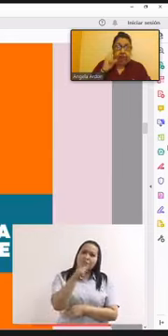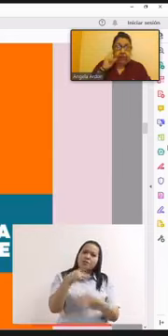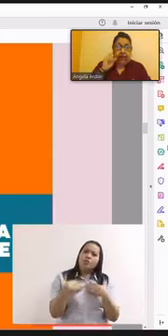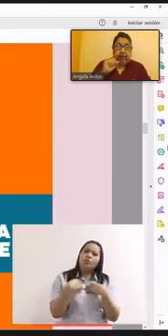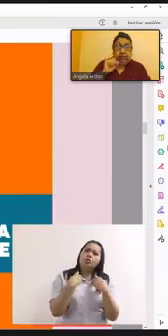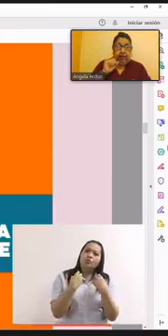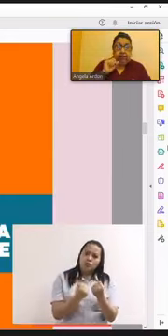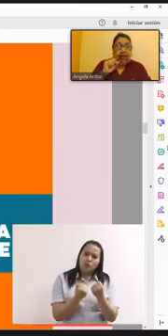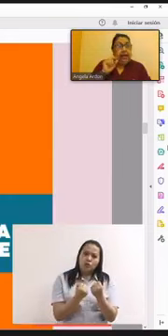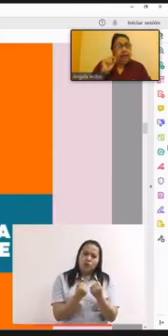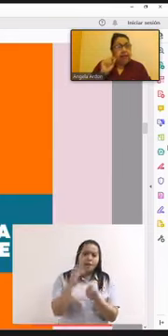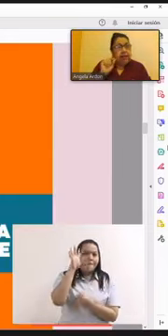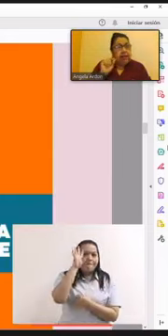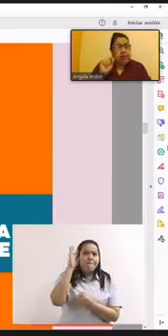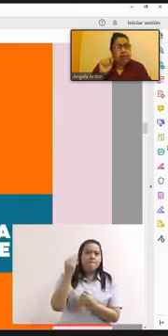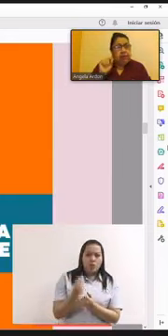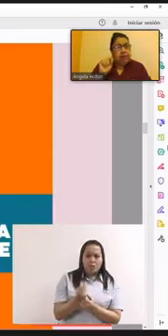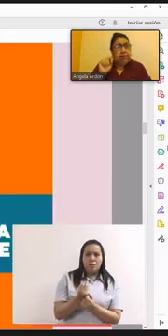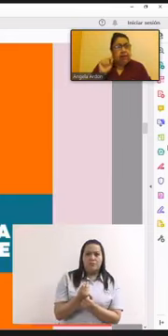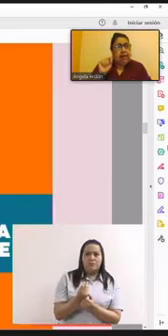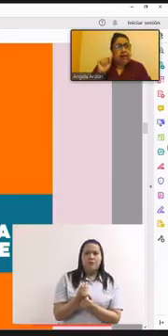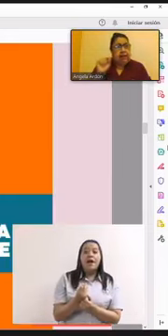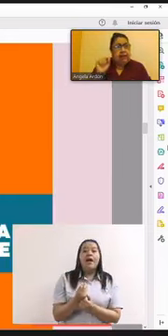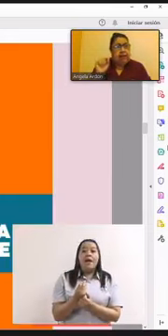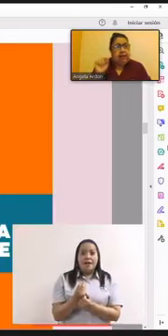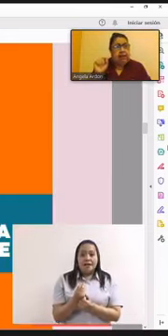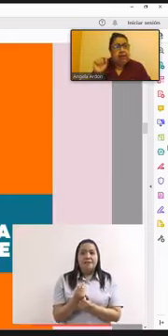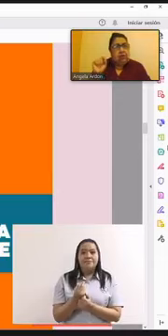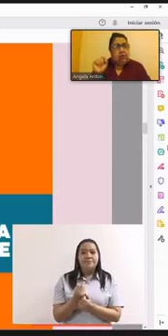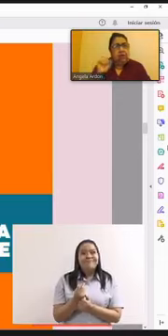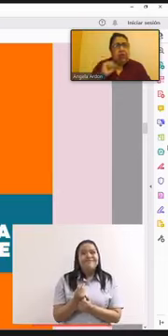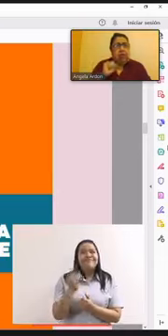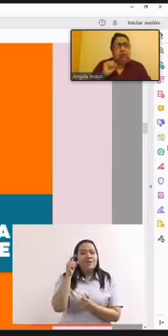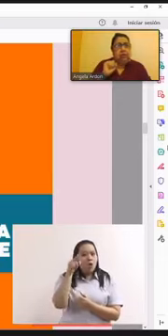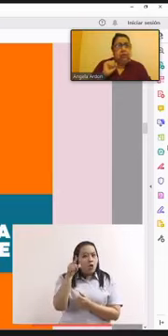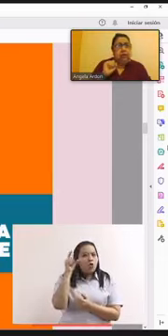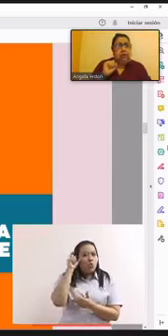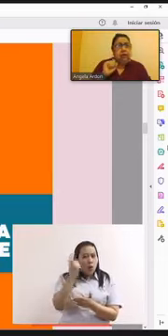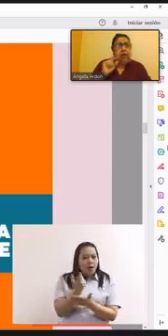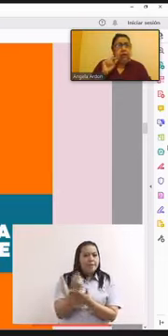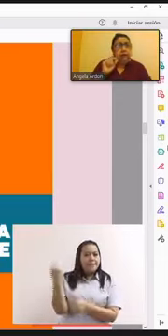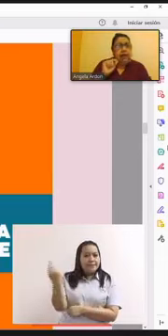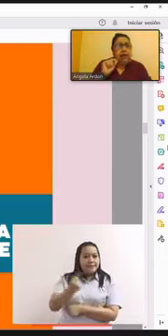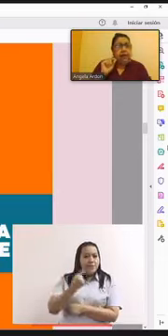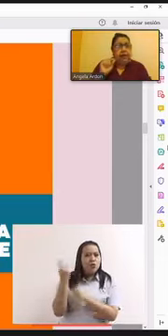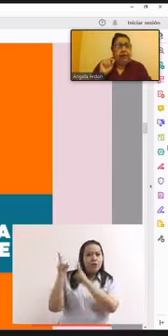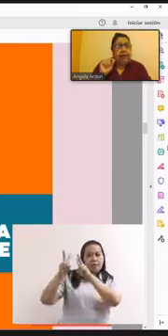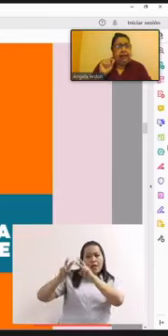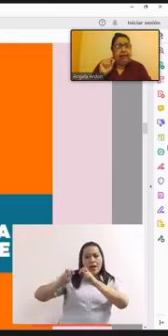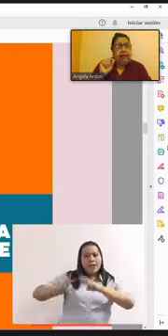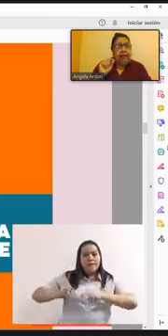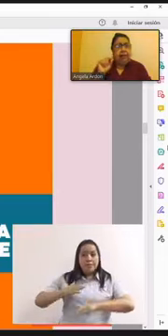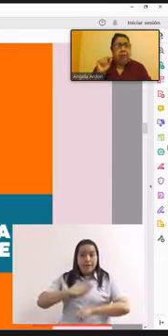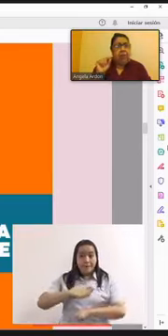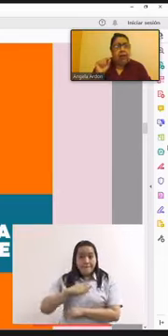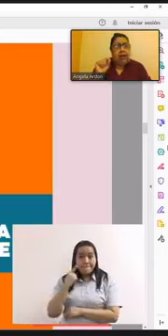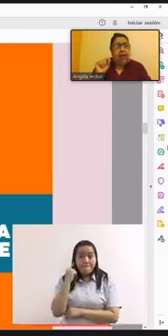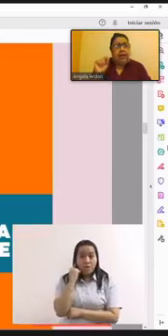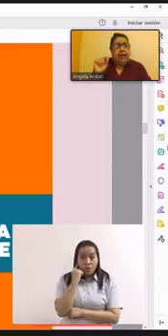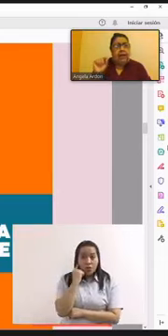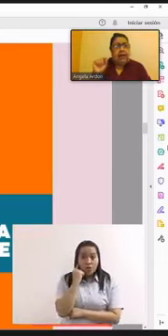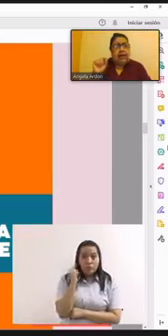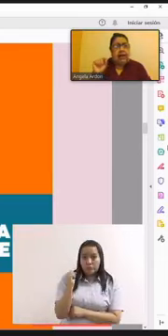Yo lo analicen. ¿Será importante revisarnos nuestros oídos? ¿Será importante